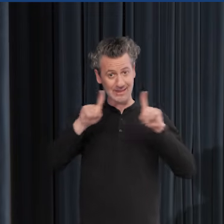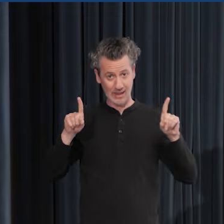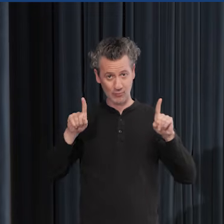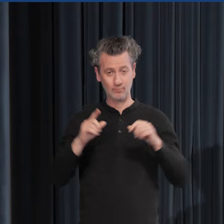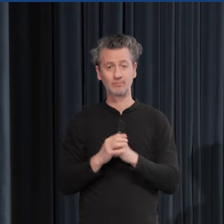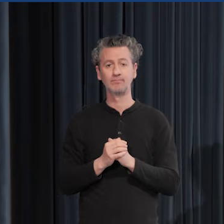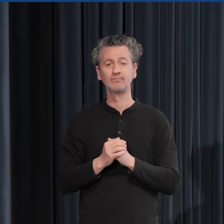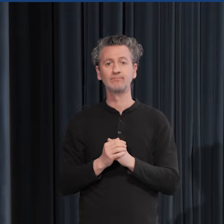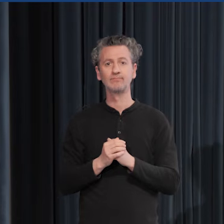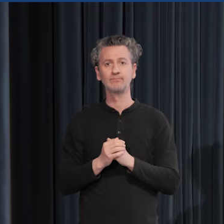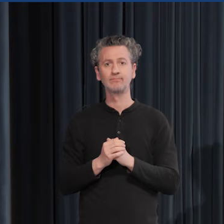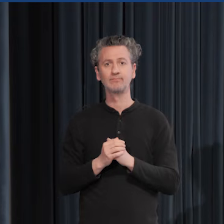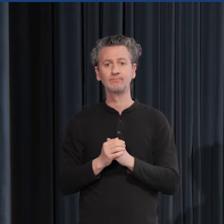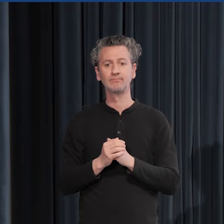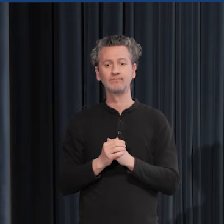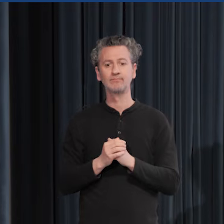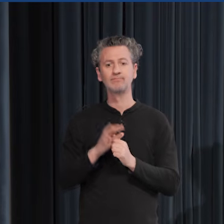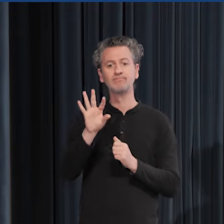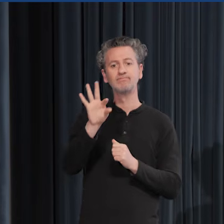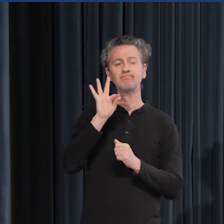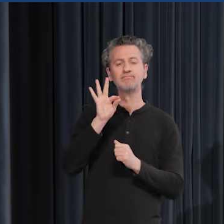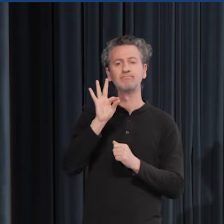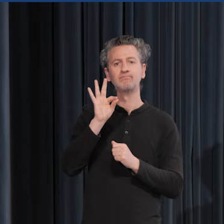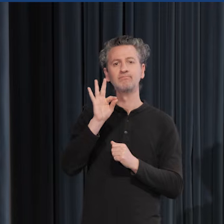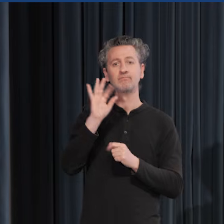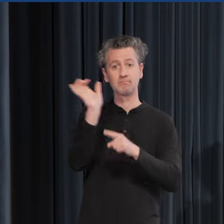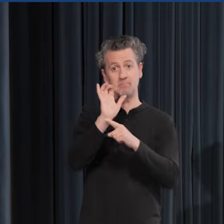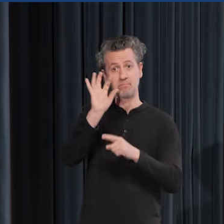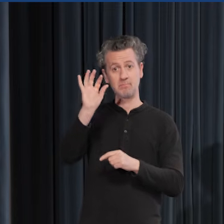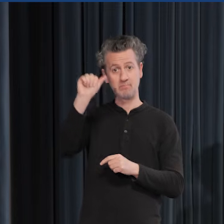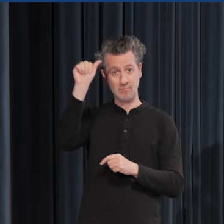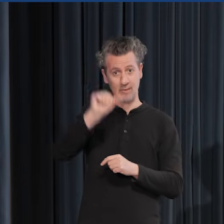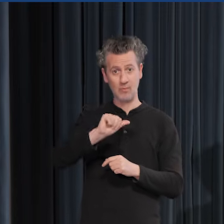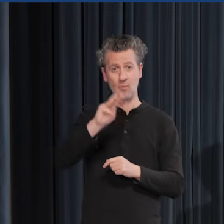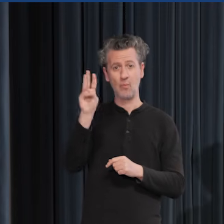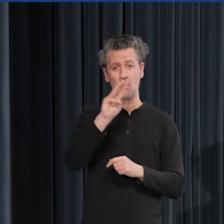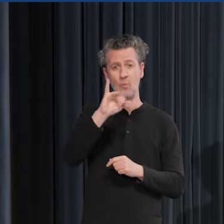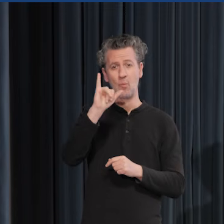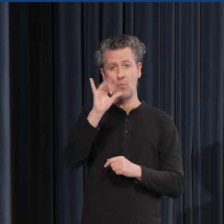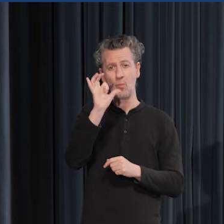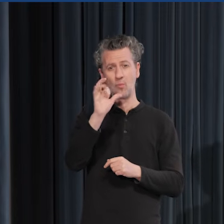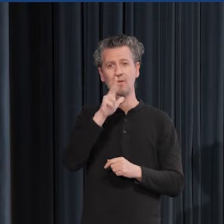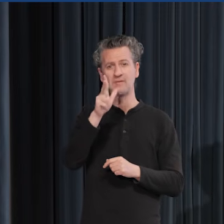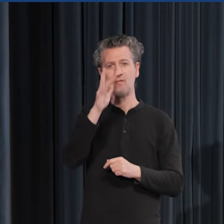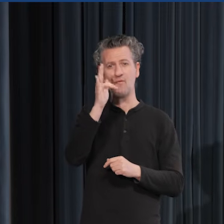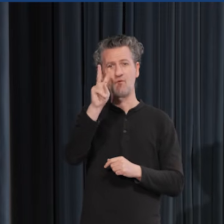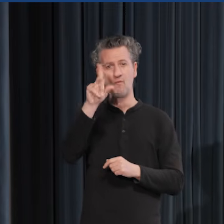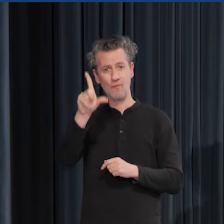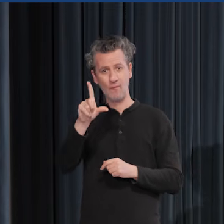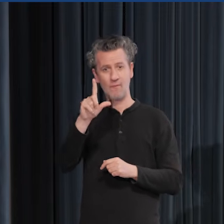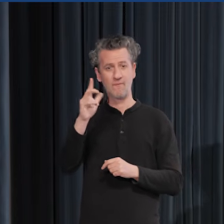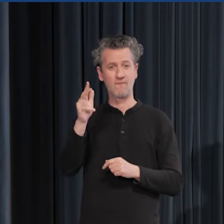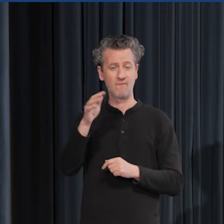Cineforum hemos elegido la película Wishful Filming de Sarah